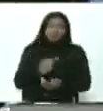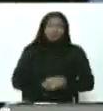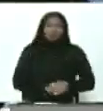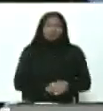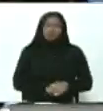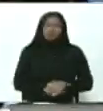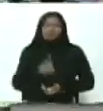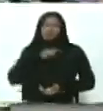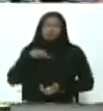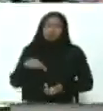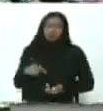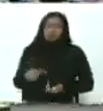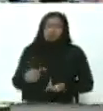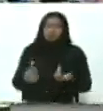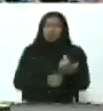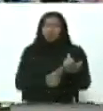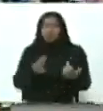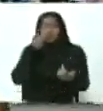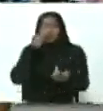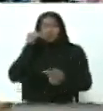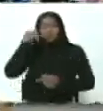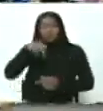Hermano, hoy